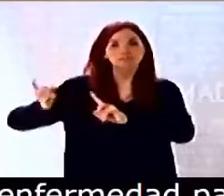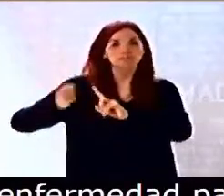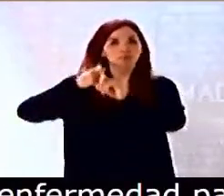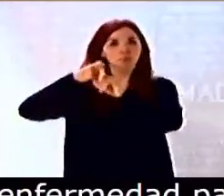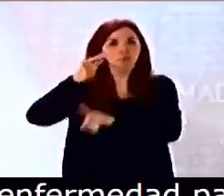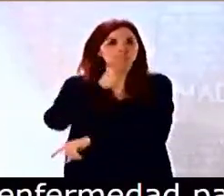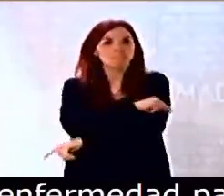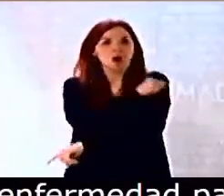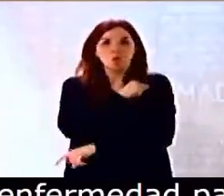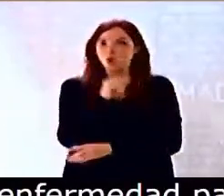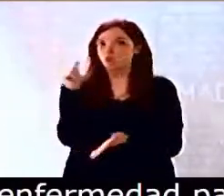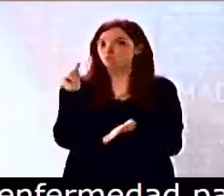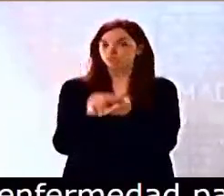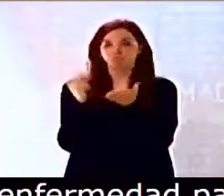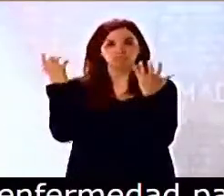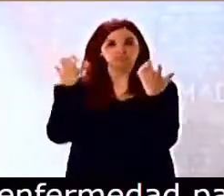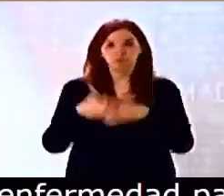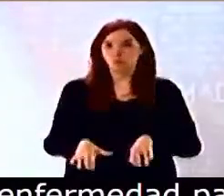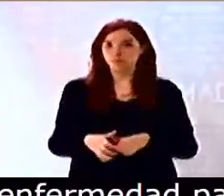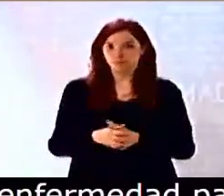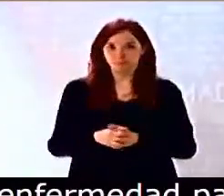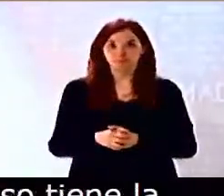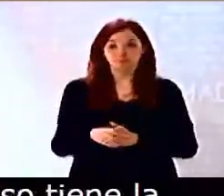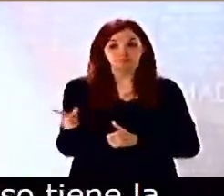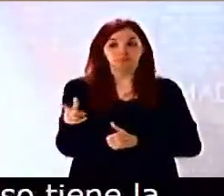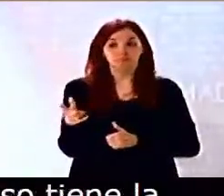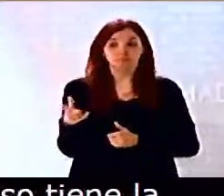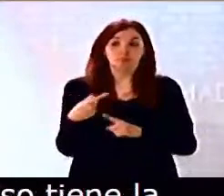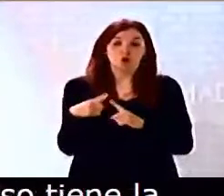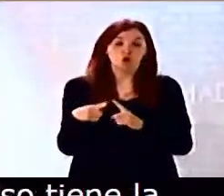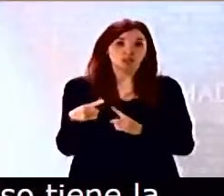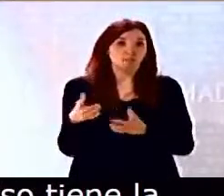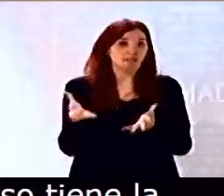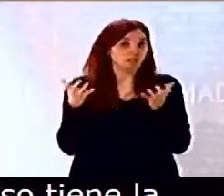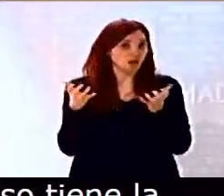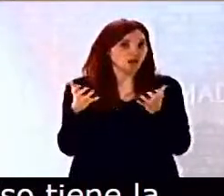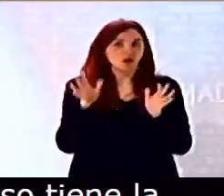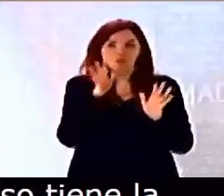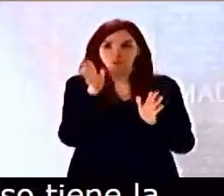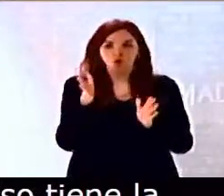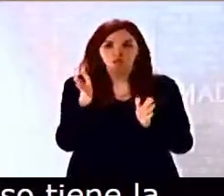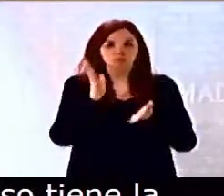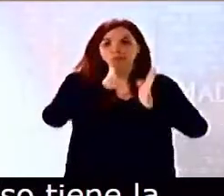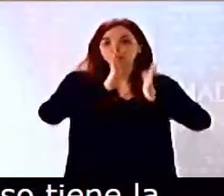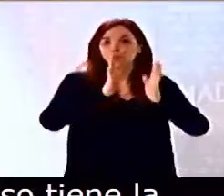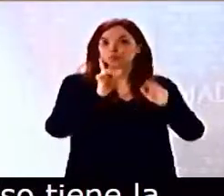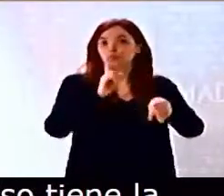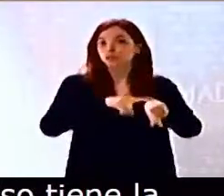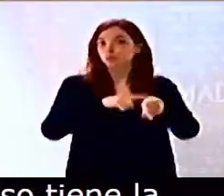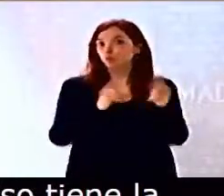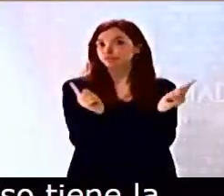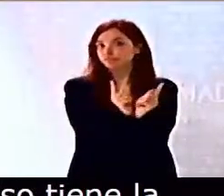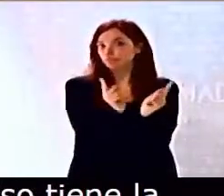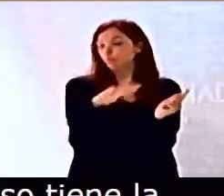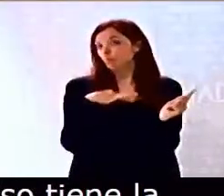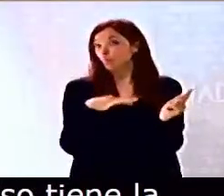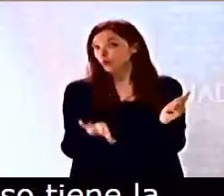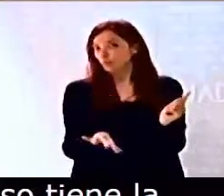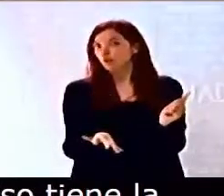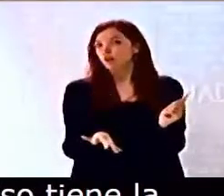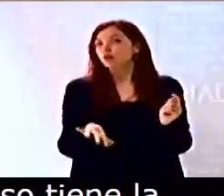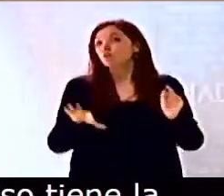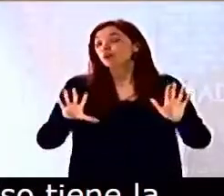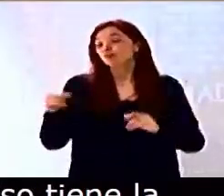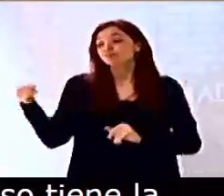Eso tiene la ventaja de que podemos tratarla con la ciencia en muy poco tiempo. ¿Cuál es